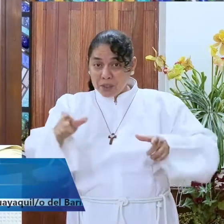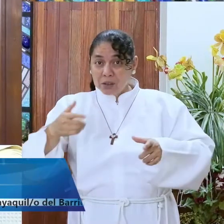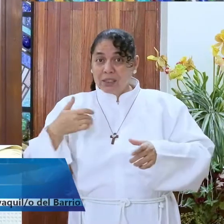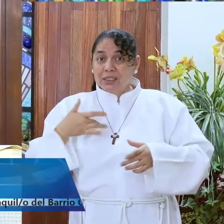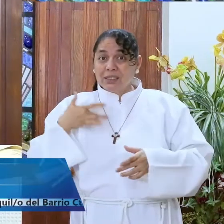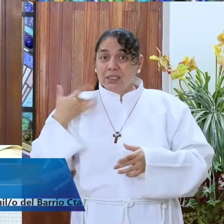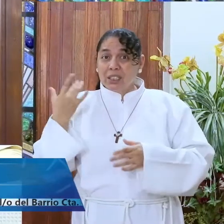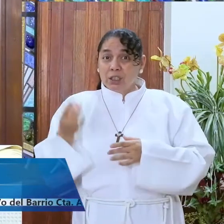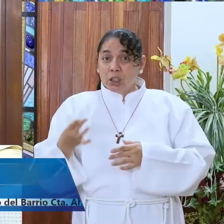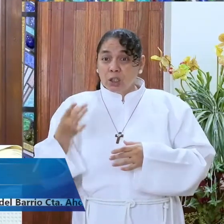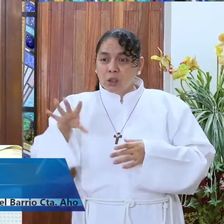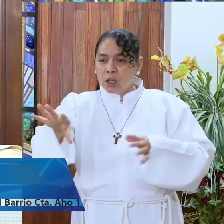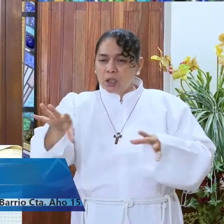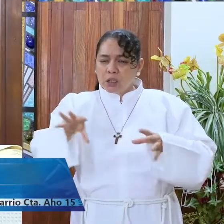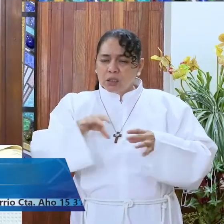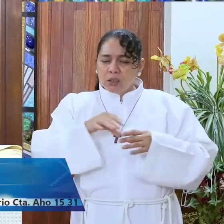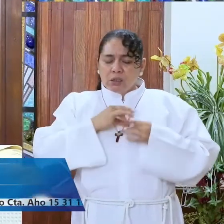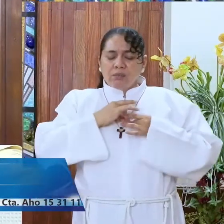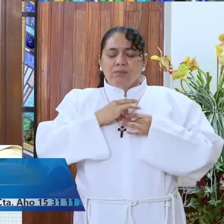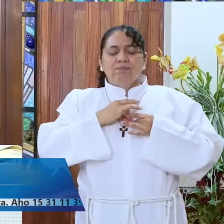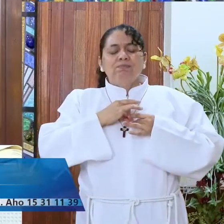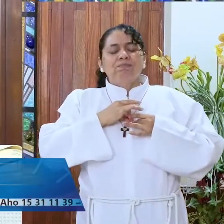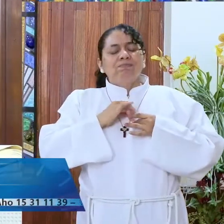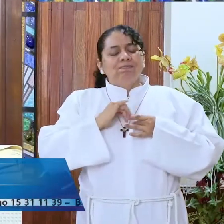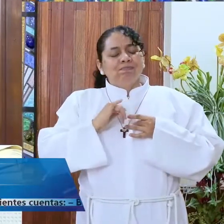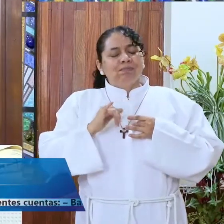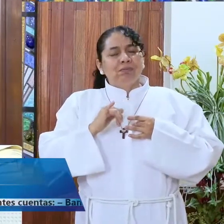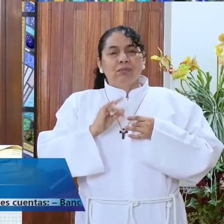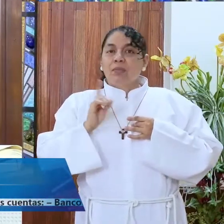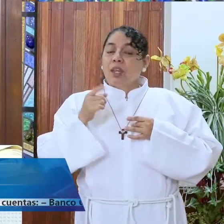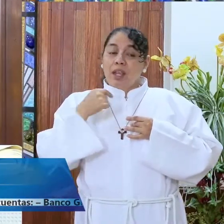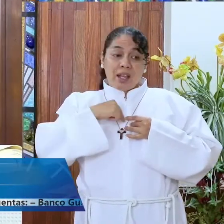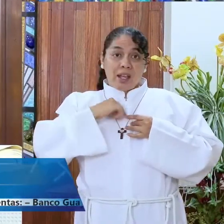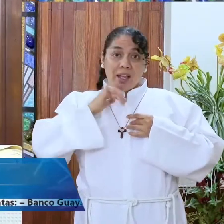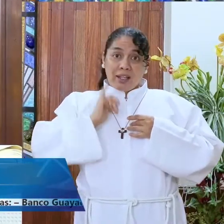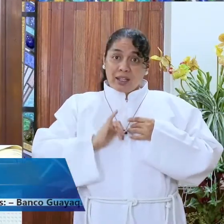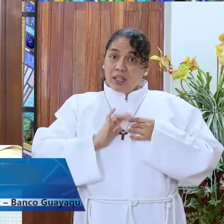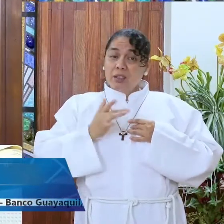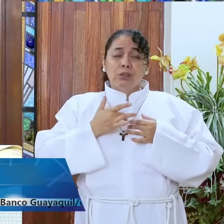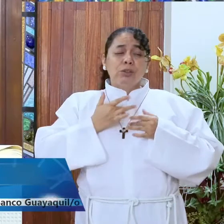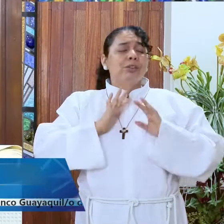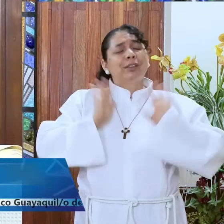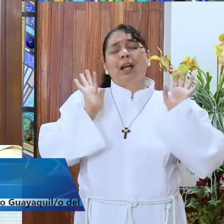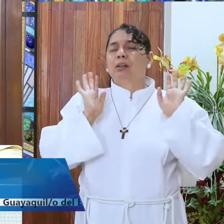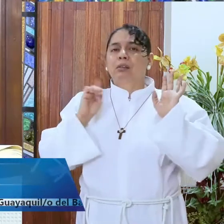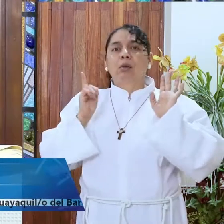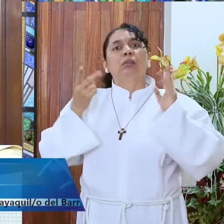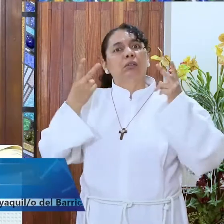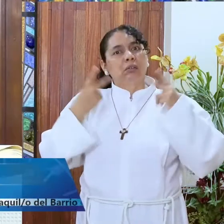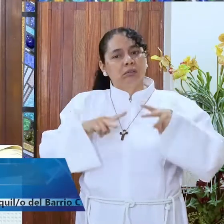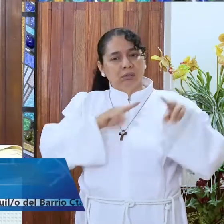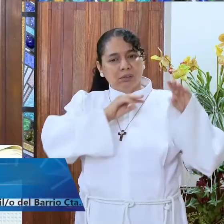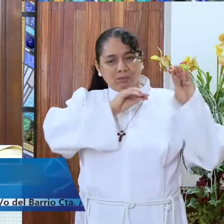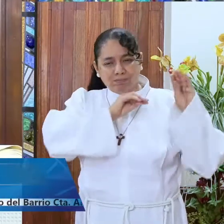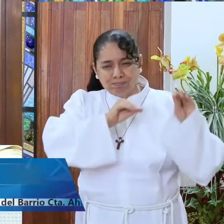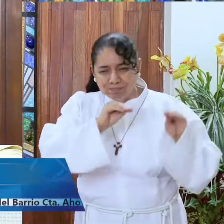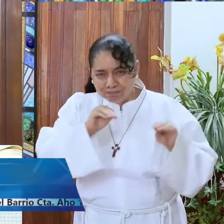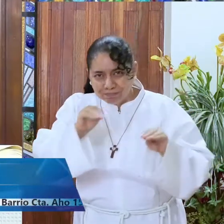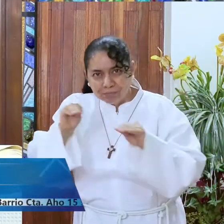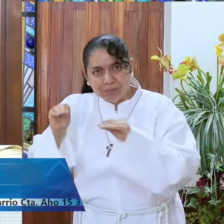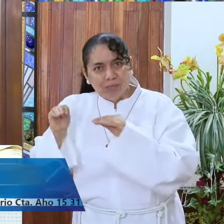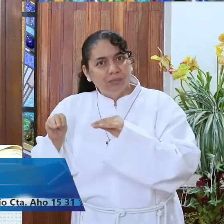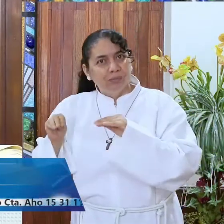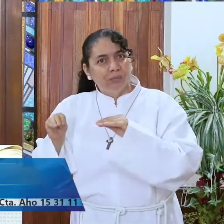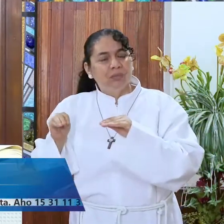pero no se queda en el sentimentalismo sino que se pone a enseñar y seguramente lo hace